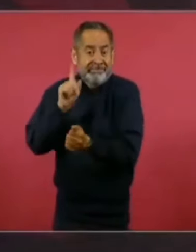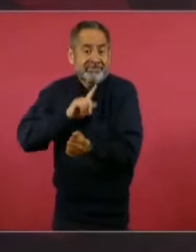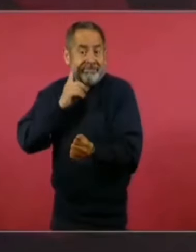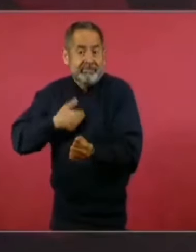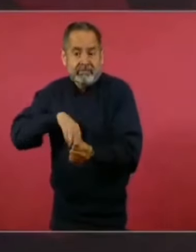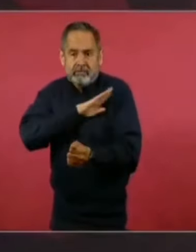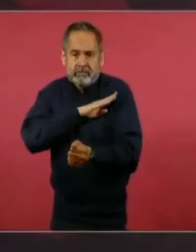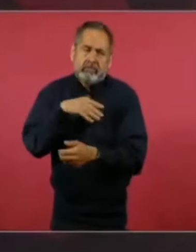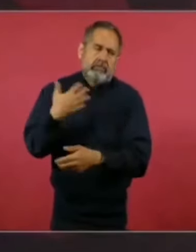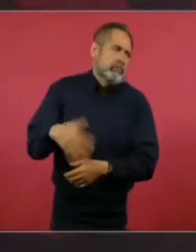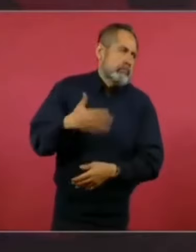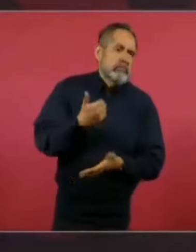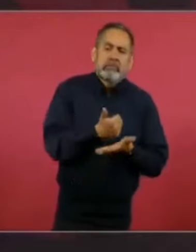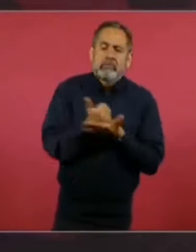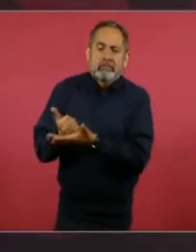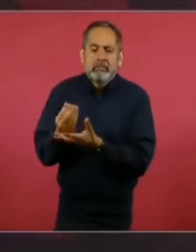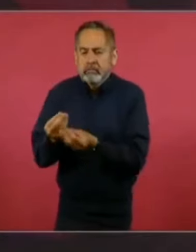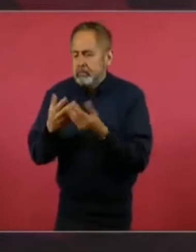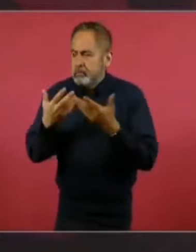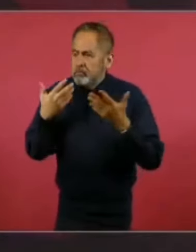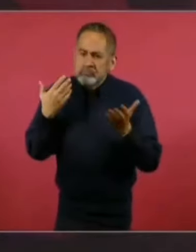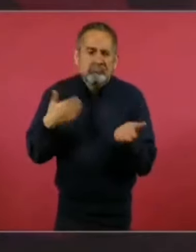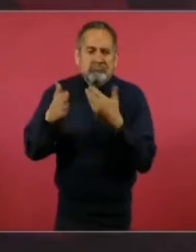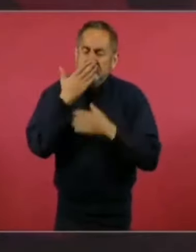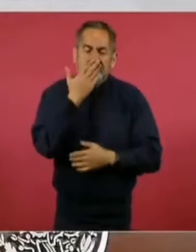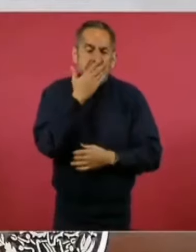ayudarle mucho en eso. Entonces,